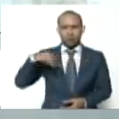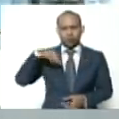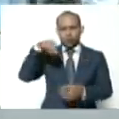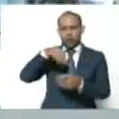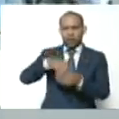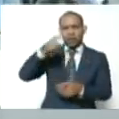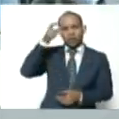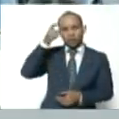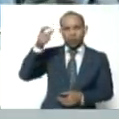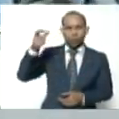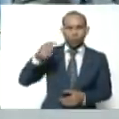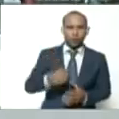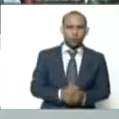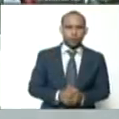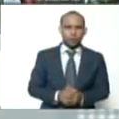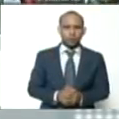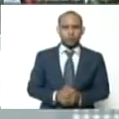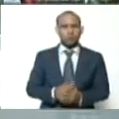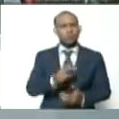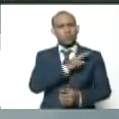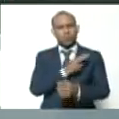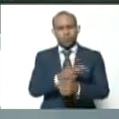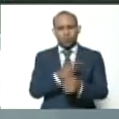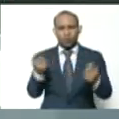pueblo, con el poder popular,